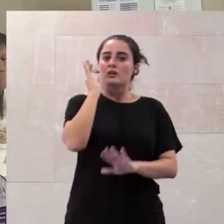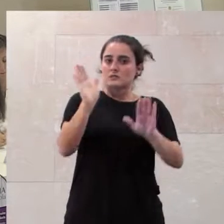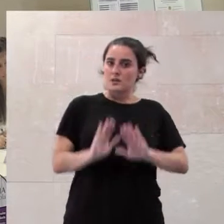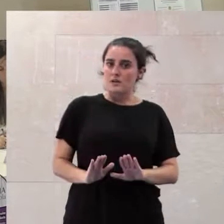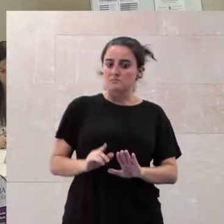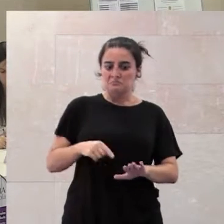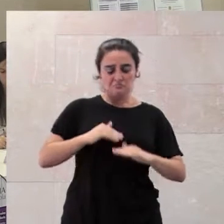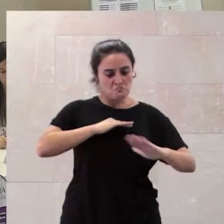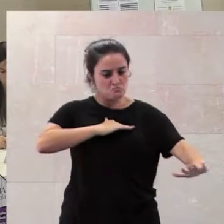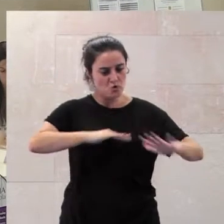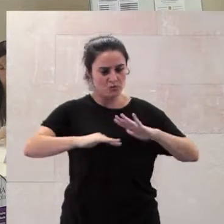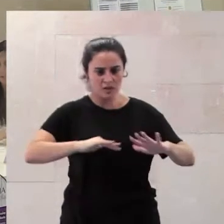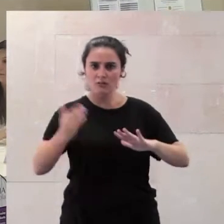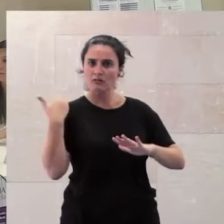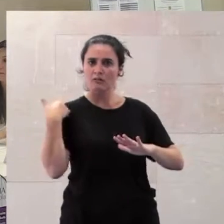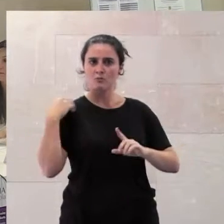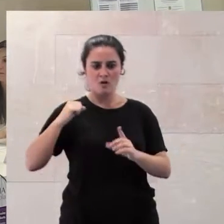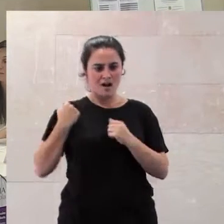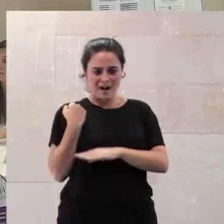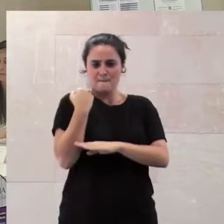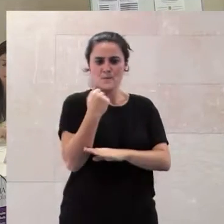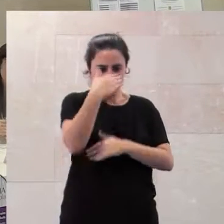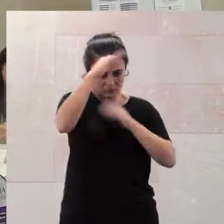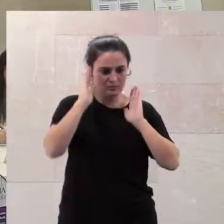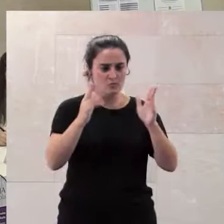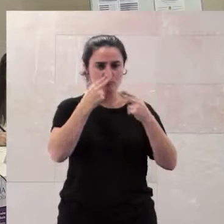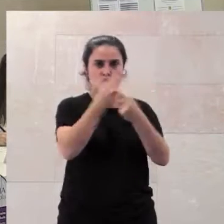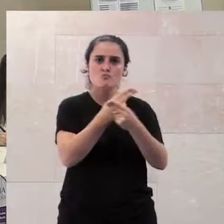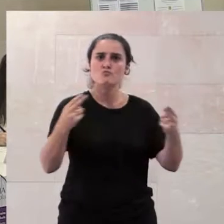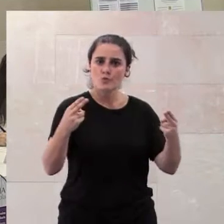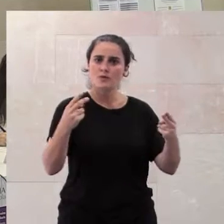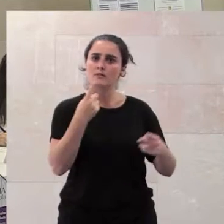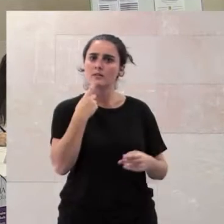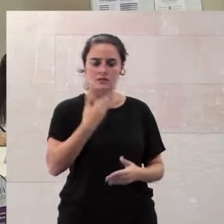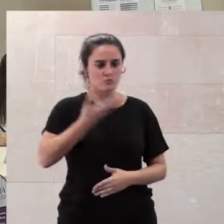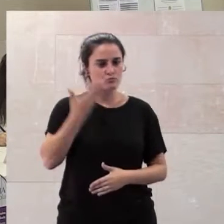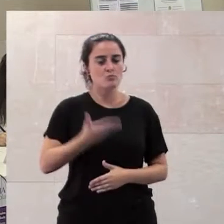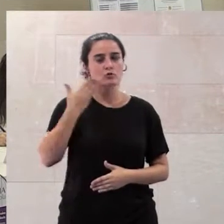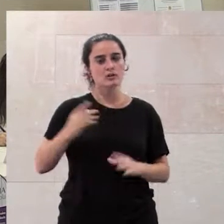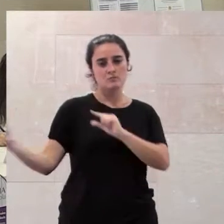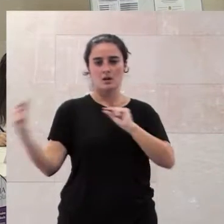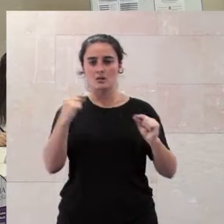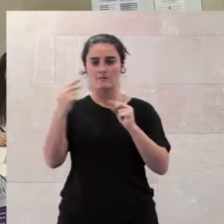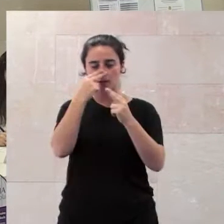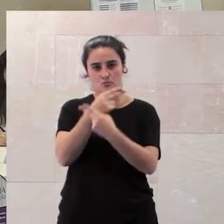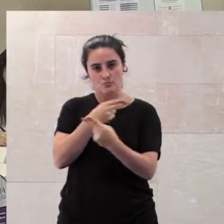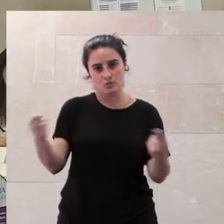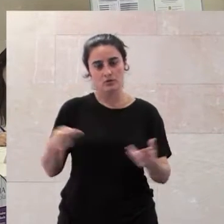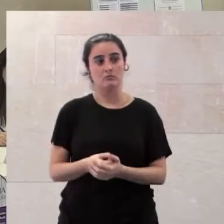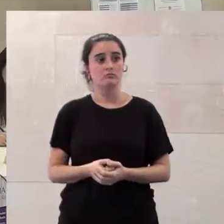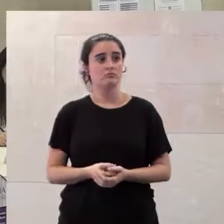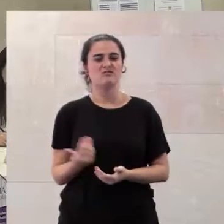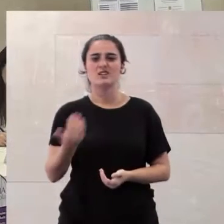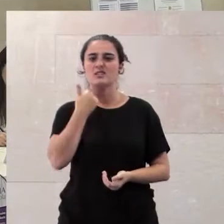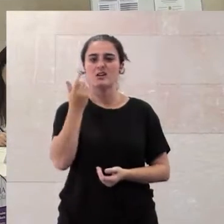movimientos consiguieron el apoyo y la atención pública y convencieron de que estos temas eran importantes para la discusión pública. Bueno, yo creo que no es algo que